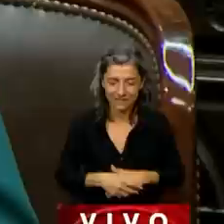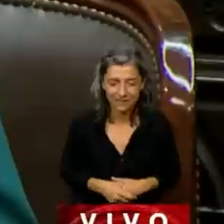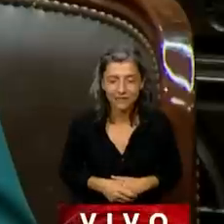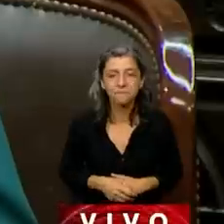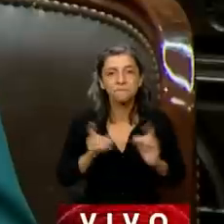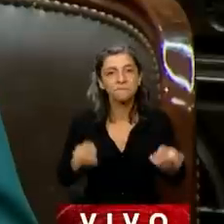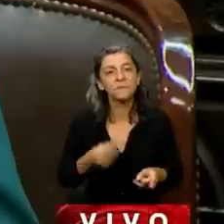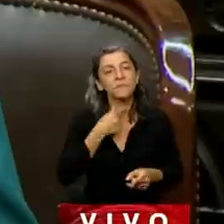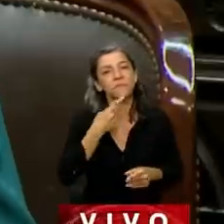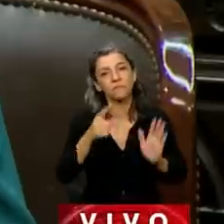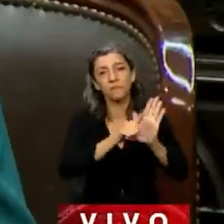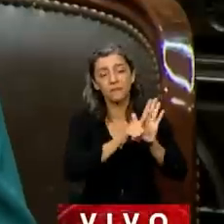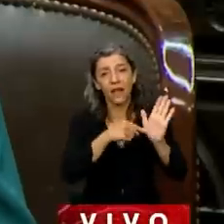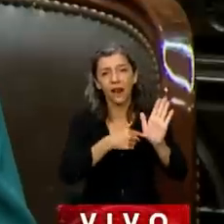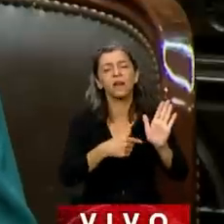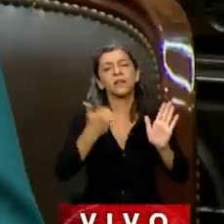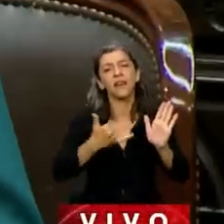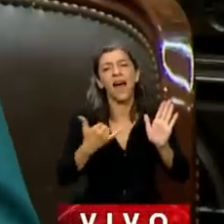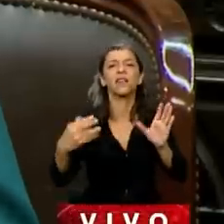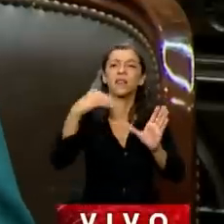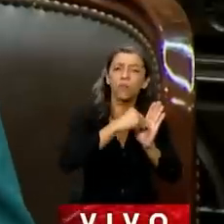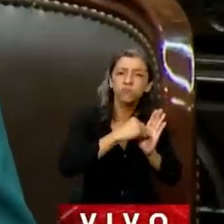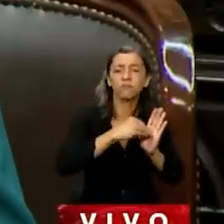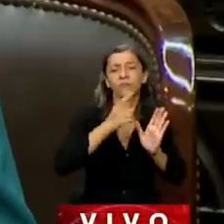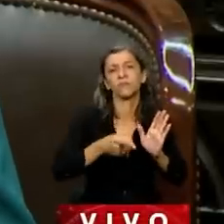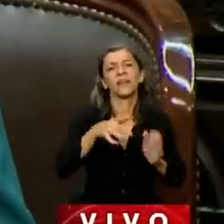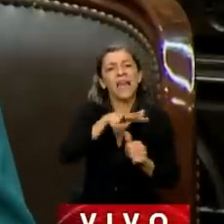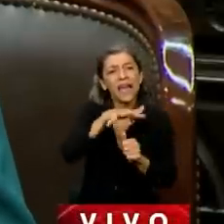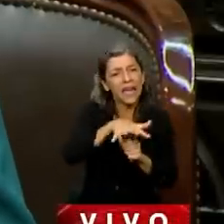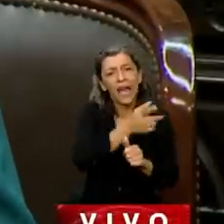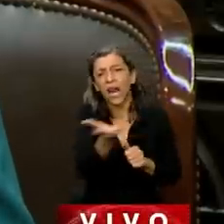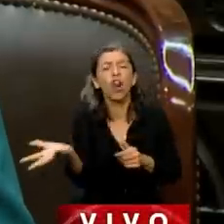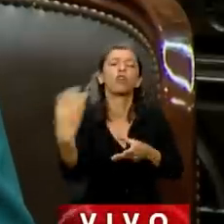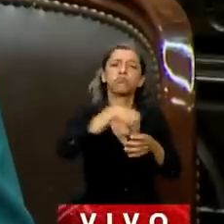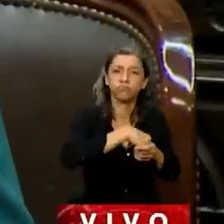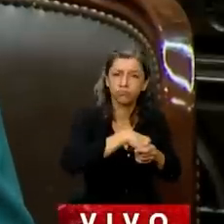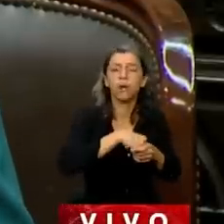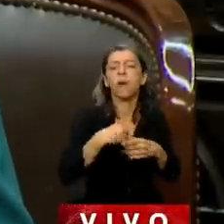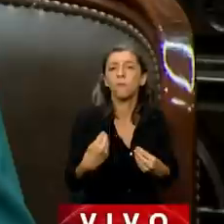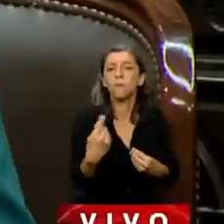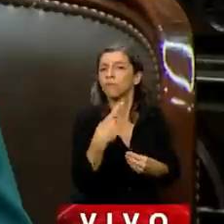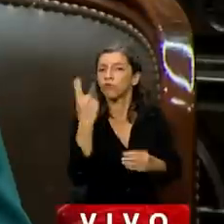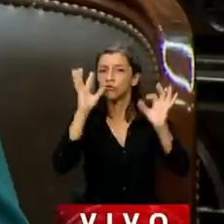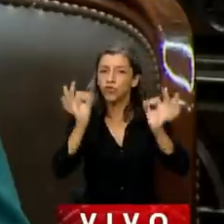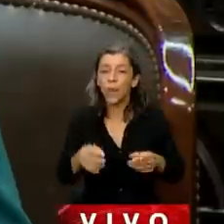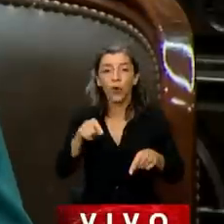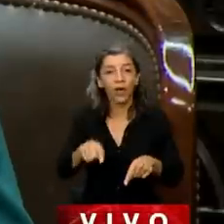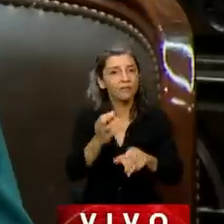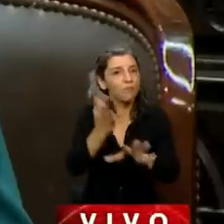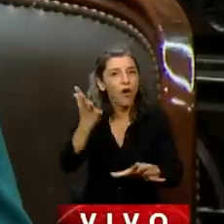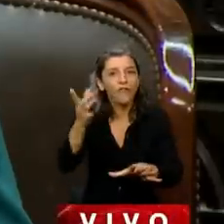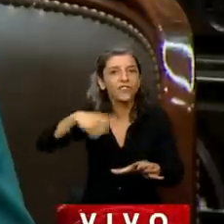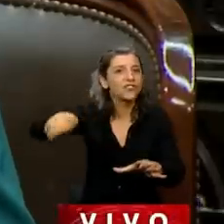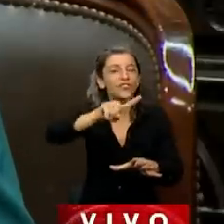quiero rescatar que esta ley tiene perspectiva de género. Todos y todas sabemos que es una profesión